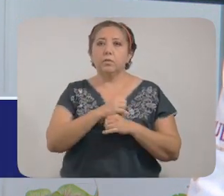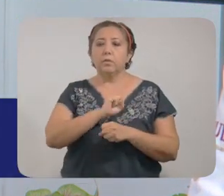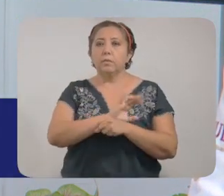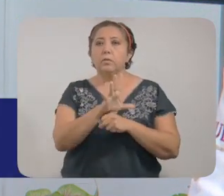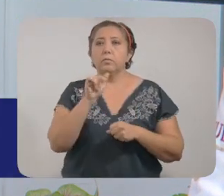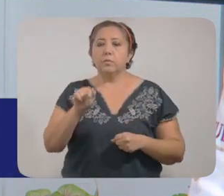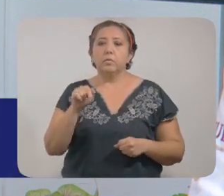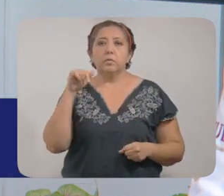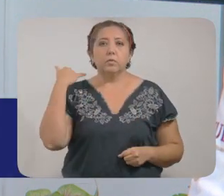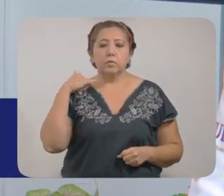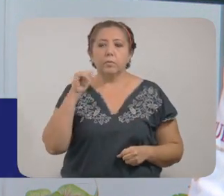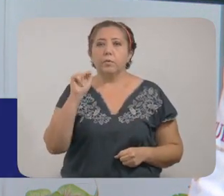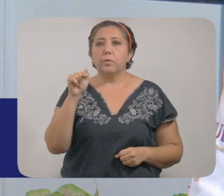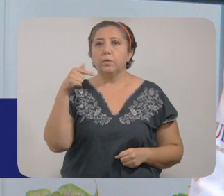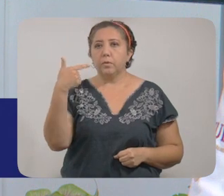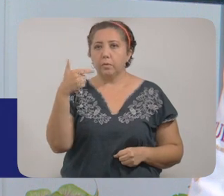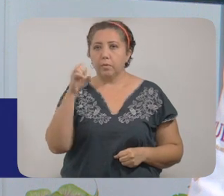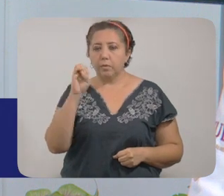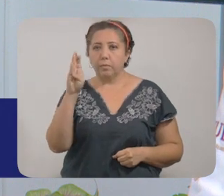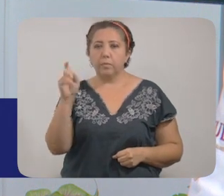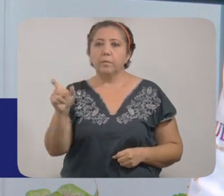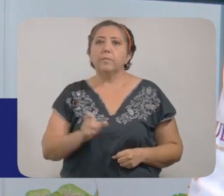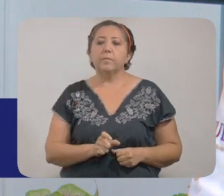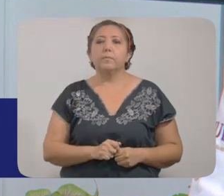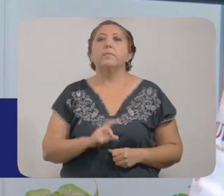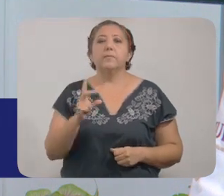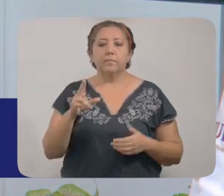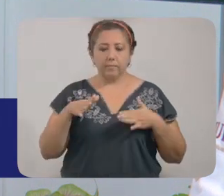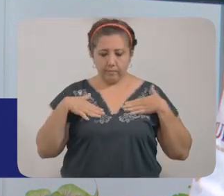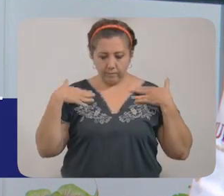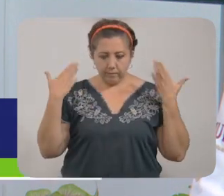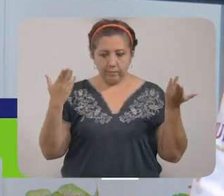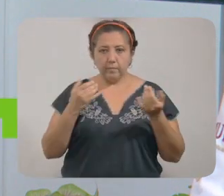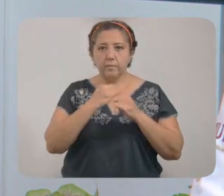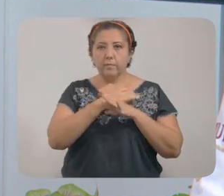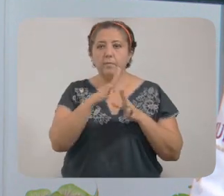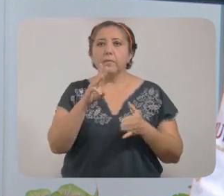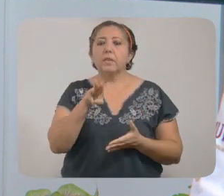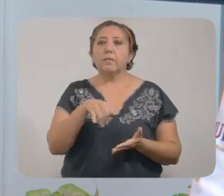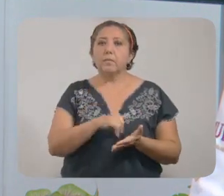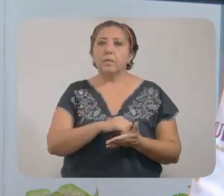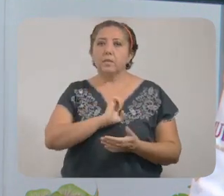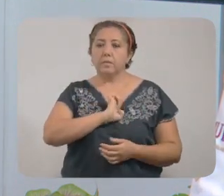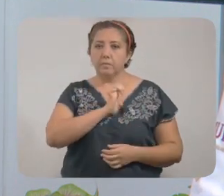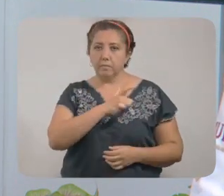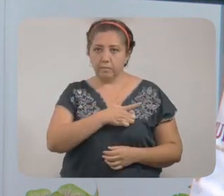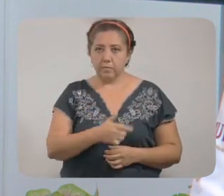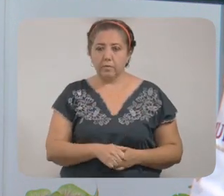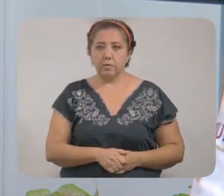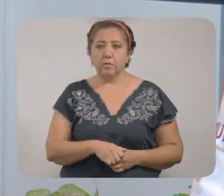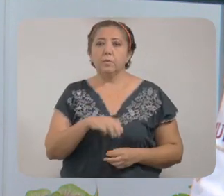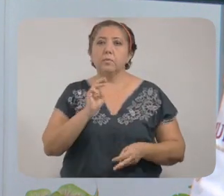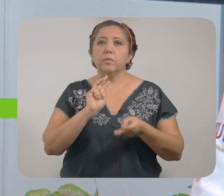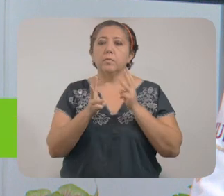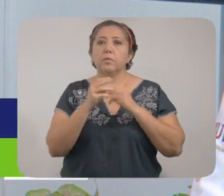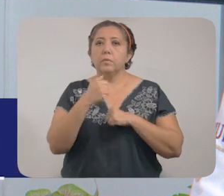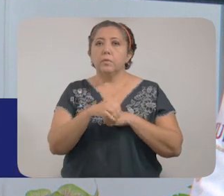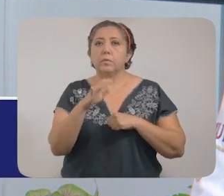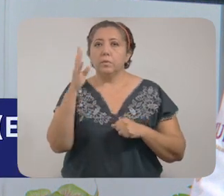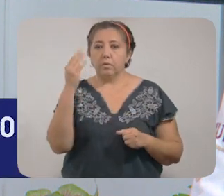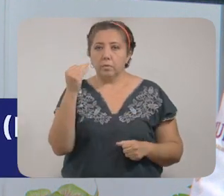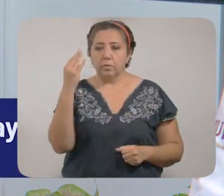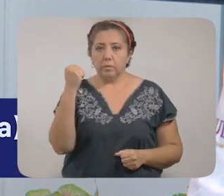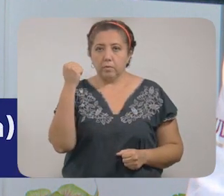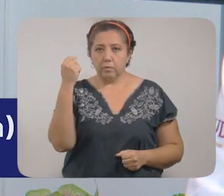internet coronavirus punto yucatan.com.mx también ofrece información en maya y en español el chat de whatsapp en el